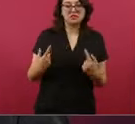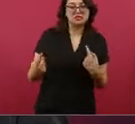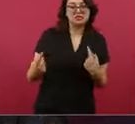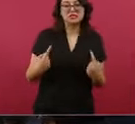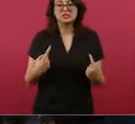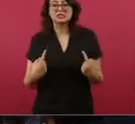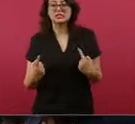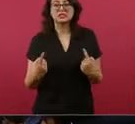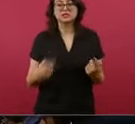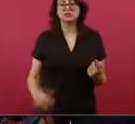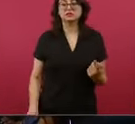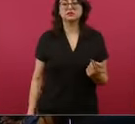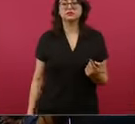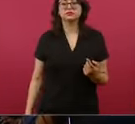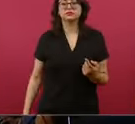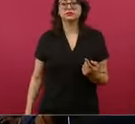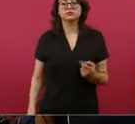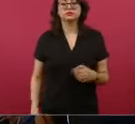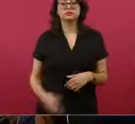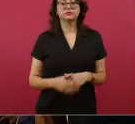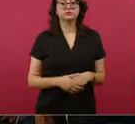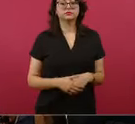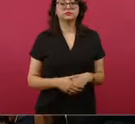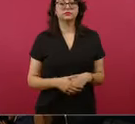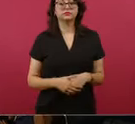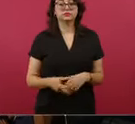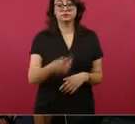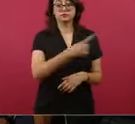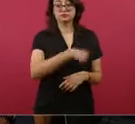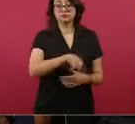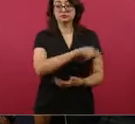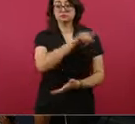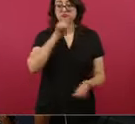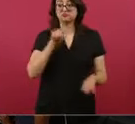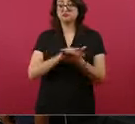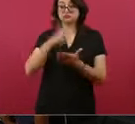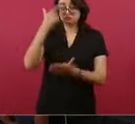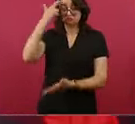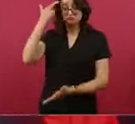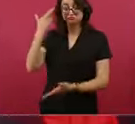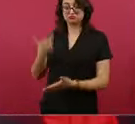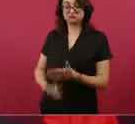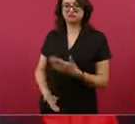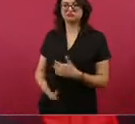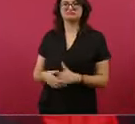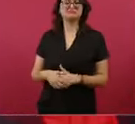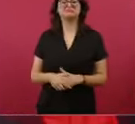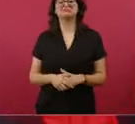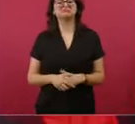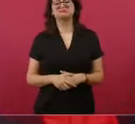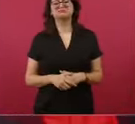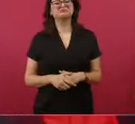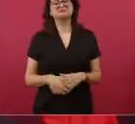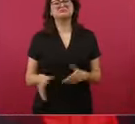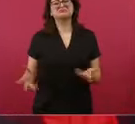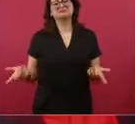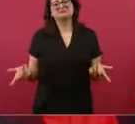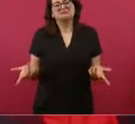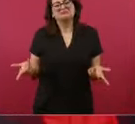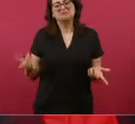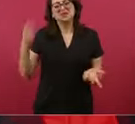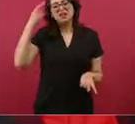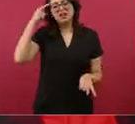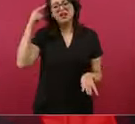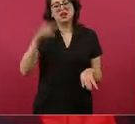Ellos sí violarían la ley. ¿Mande? Ellos sí violarían la ley. No, yo creo que es un proceso